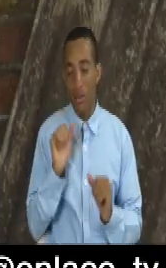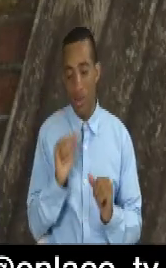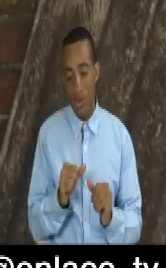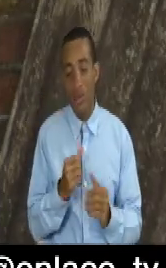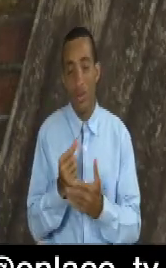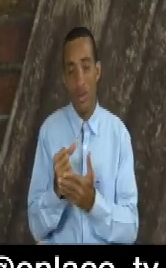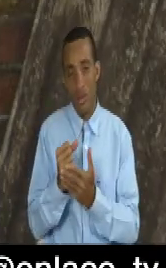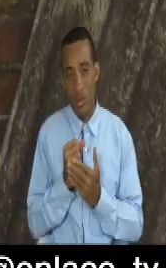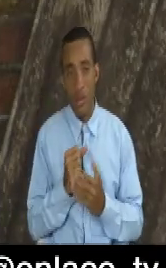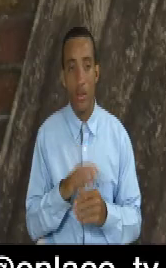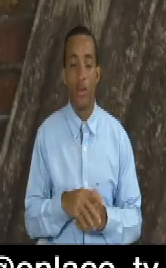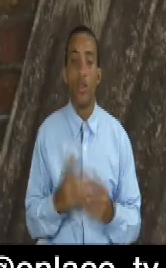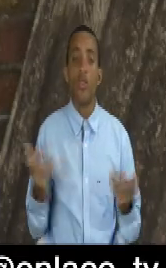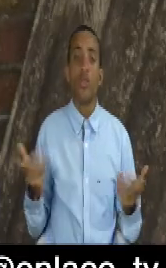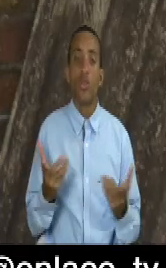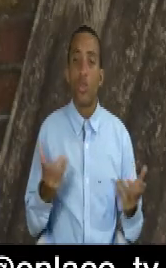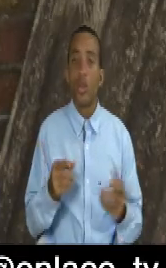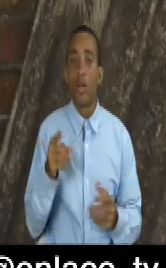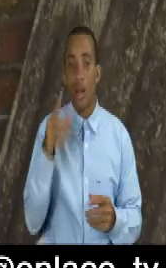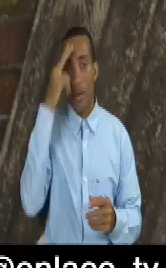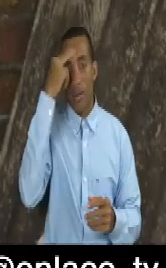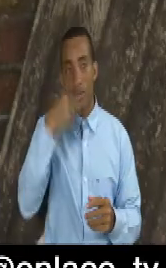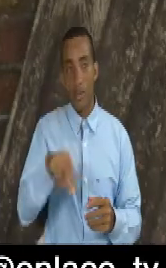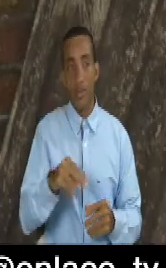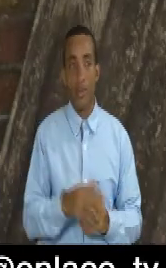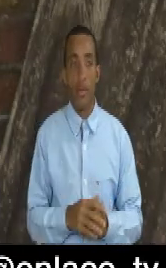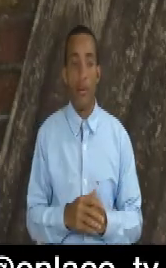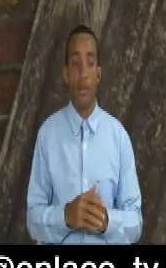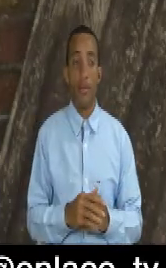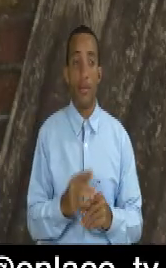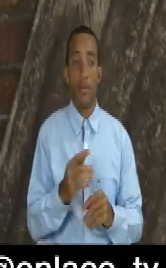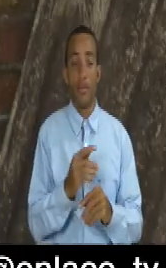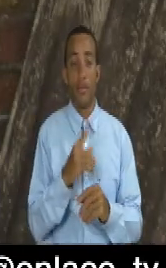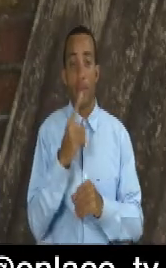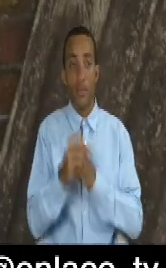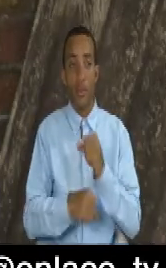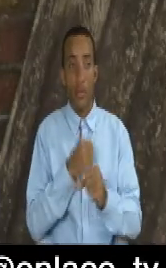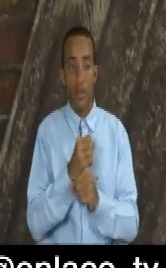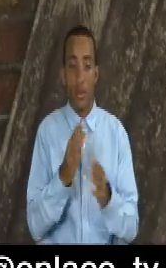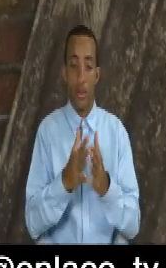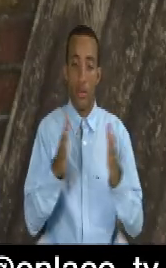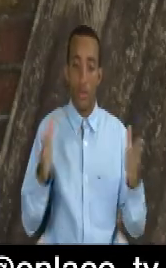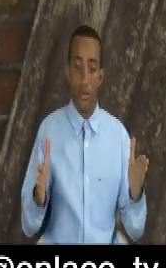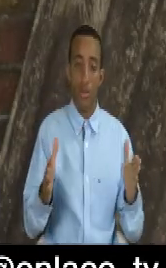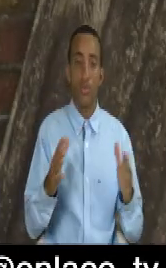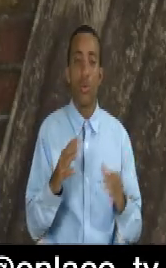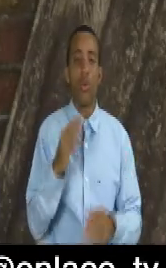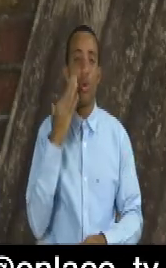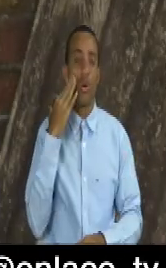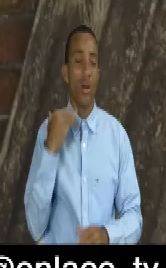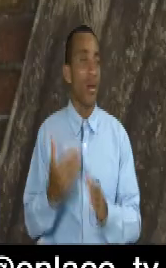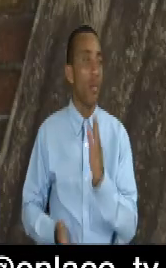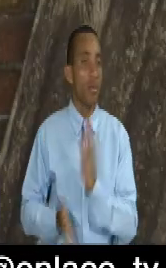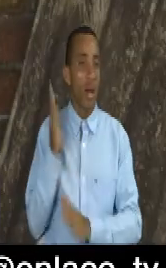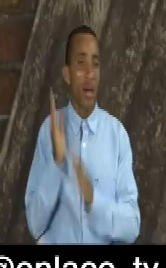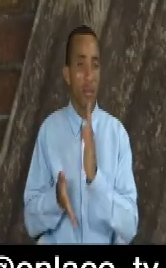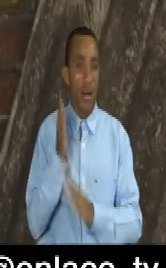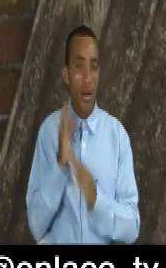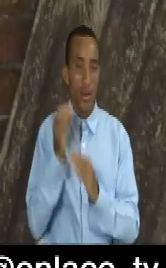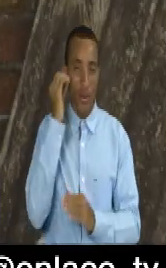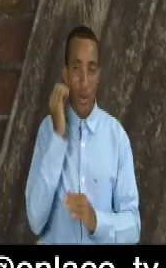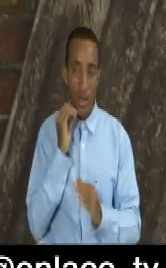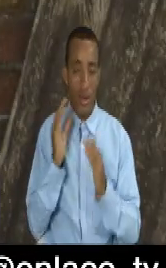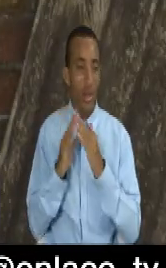aliento acerca de dónde se encuentra su hija. Pues en lo que va corrido este año son varios los casos de los jóvenes que se han ido pues de su hogar, pero ya están